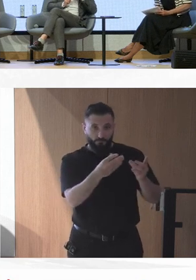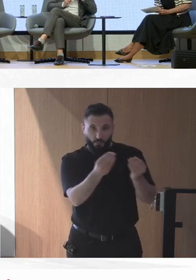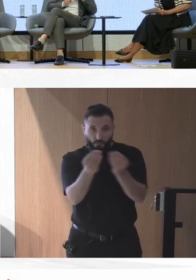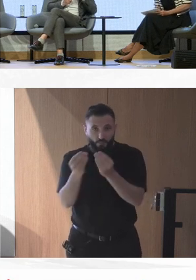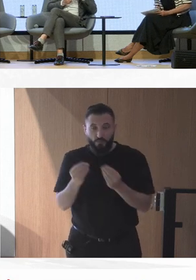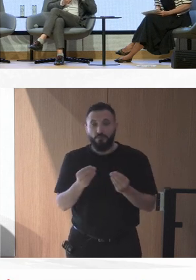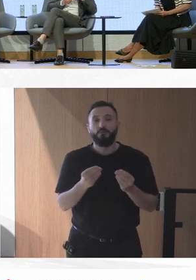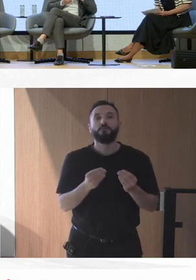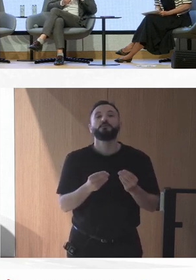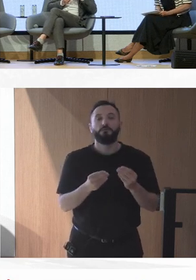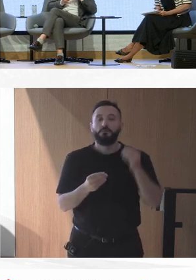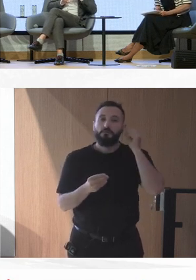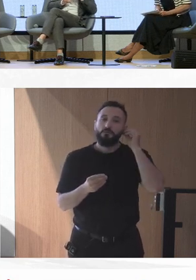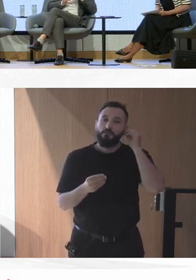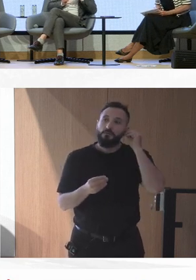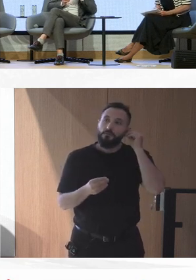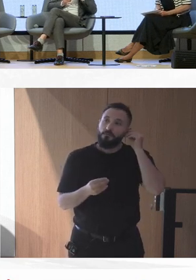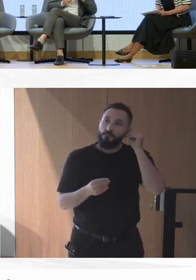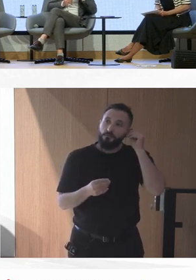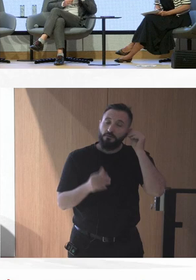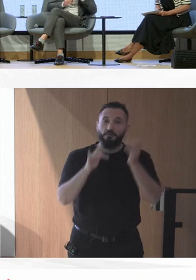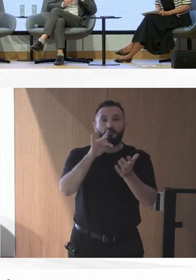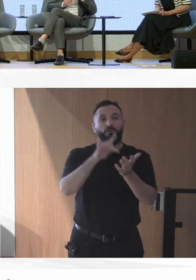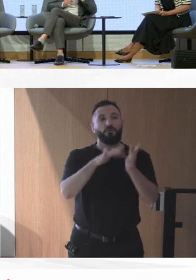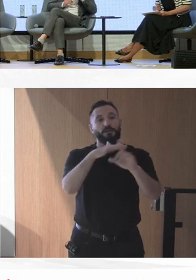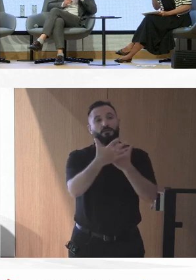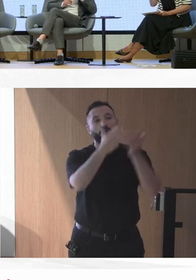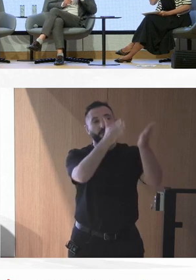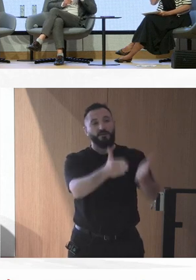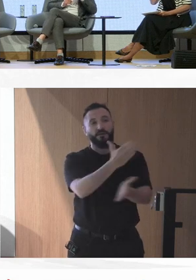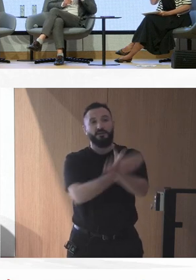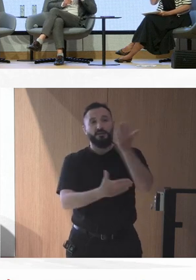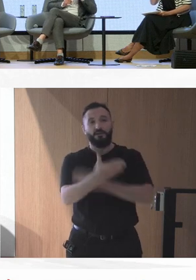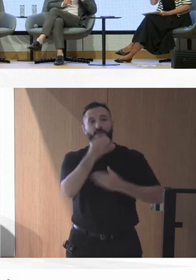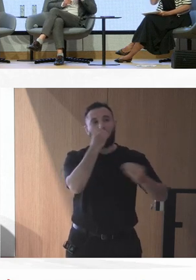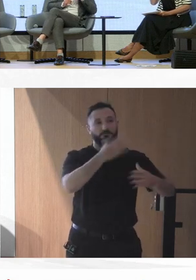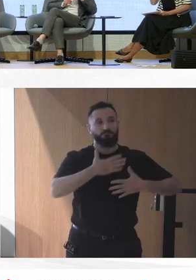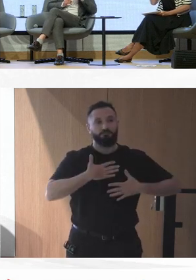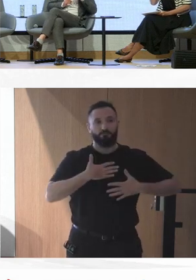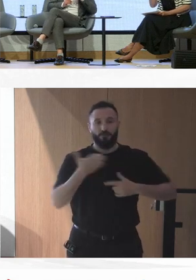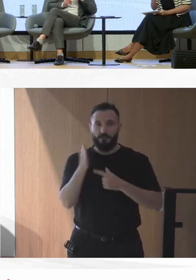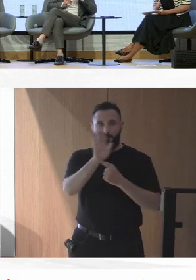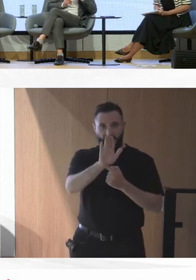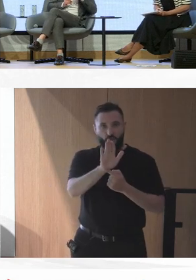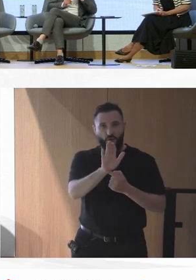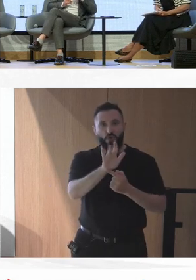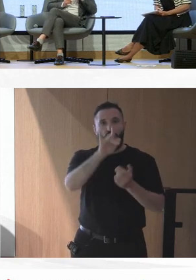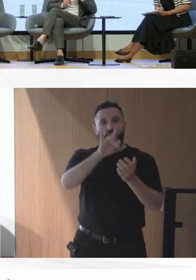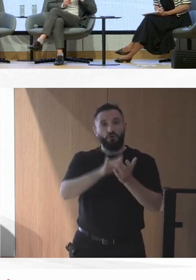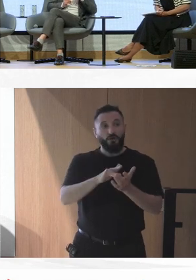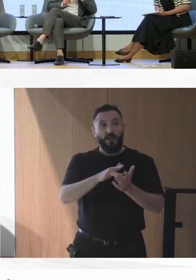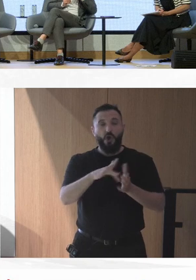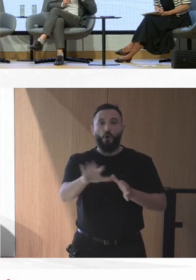dilema a la hora de representar a alguien con una discapacidad en una causa penal es que las